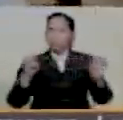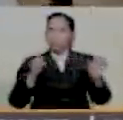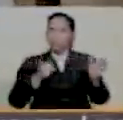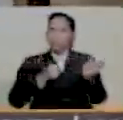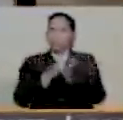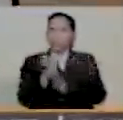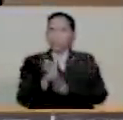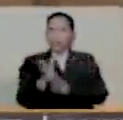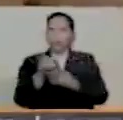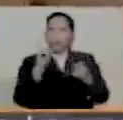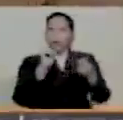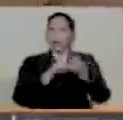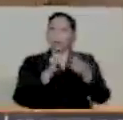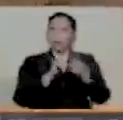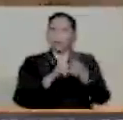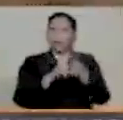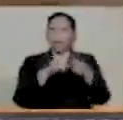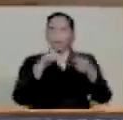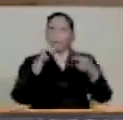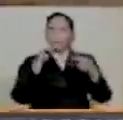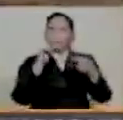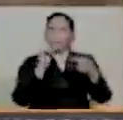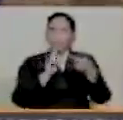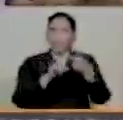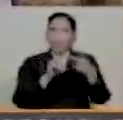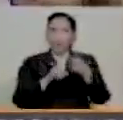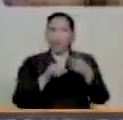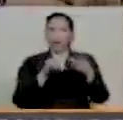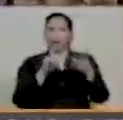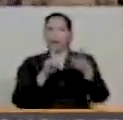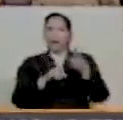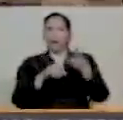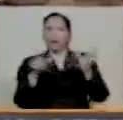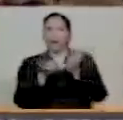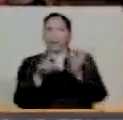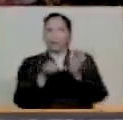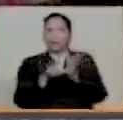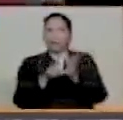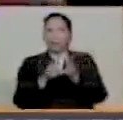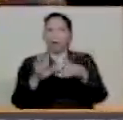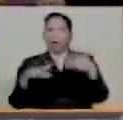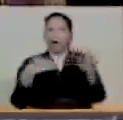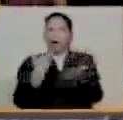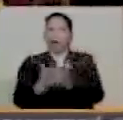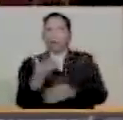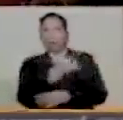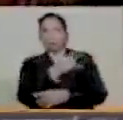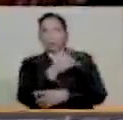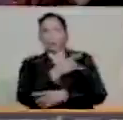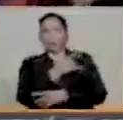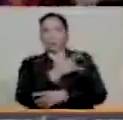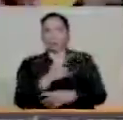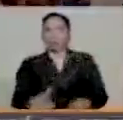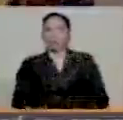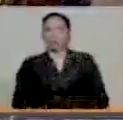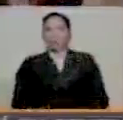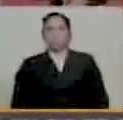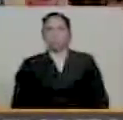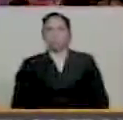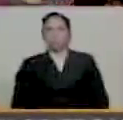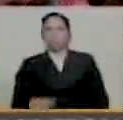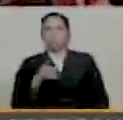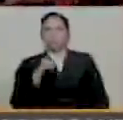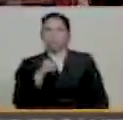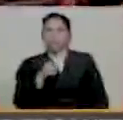inicial, primaria, media general y media técnica hasta el pregrado universitario. Y el